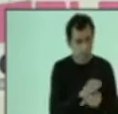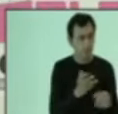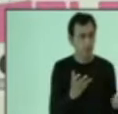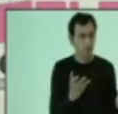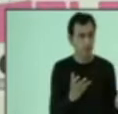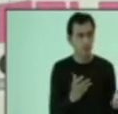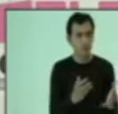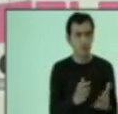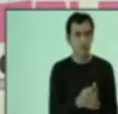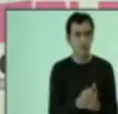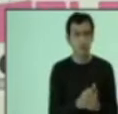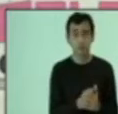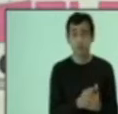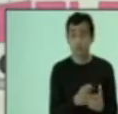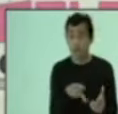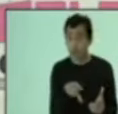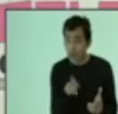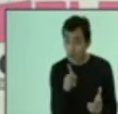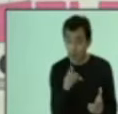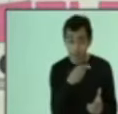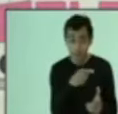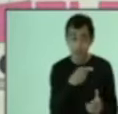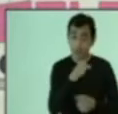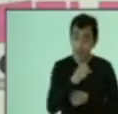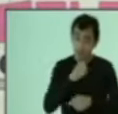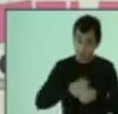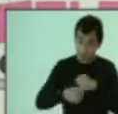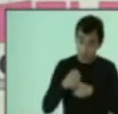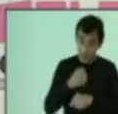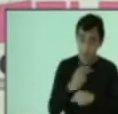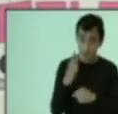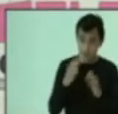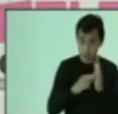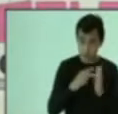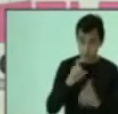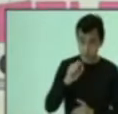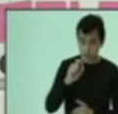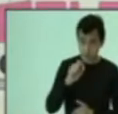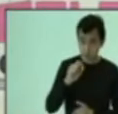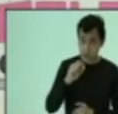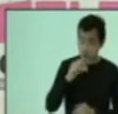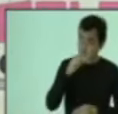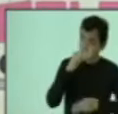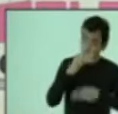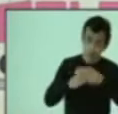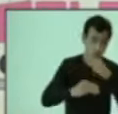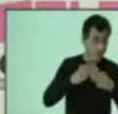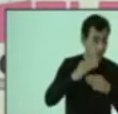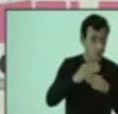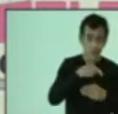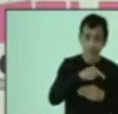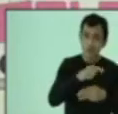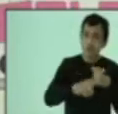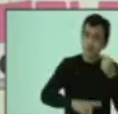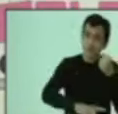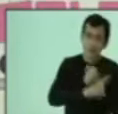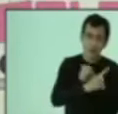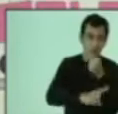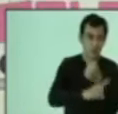inversión. Lamentablemente, en 2020 fuimos golpeados a nivel mundial por los efectos de la epidemia